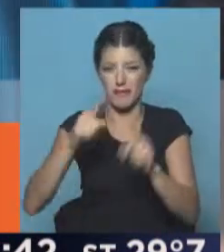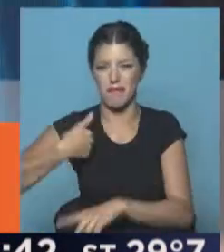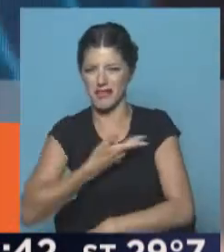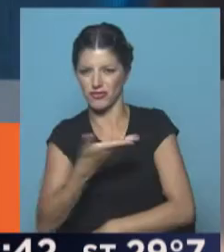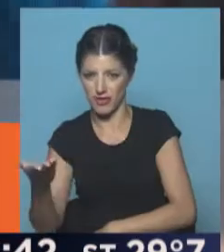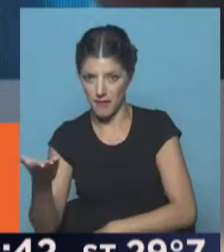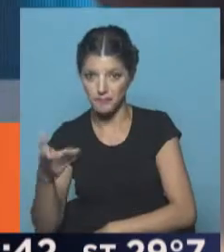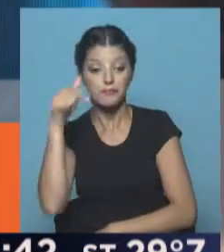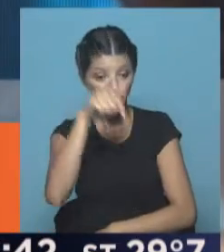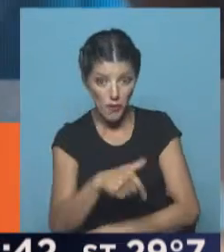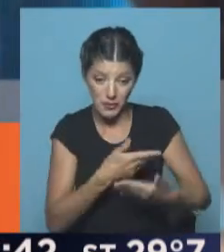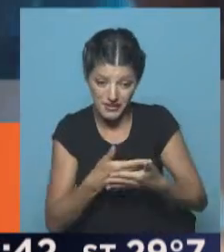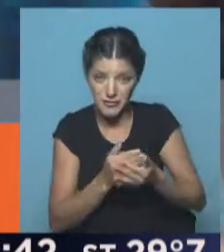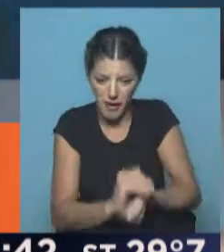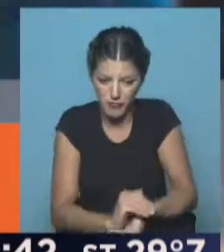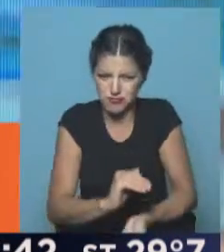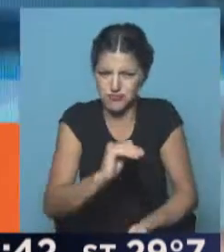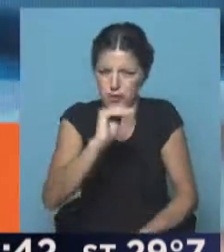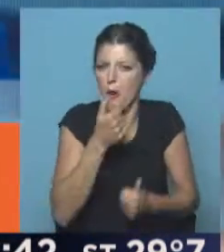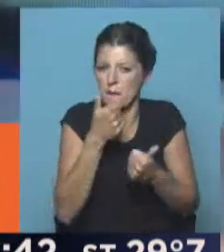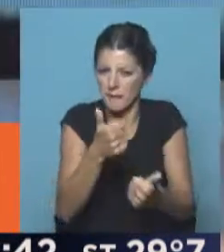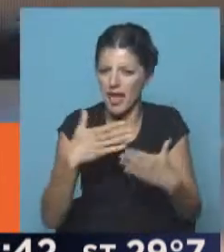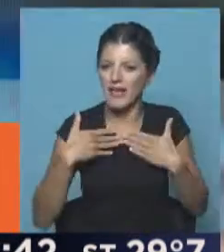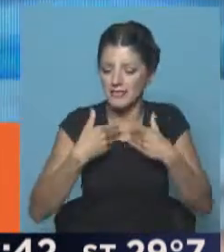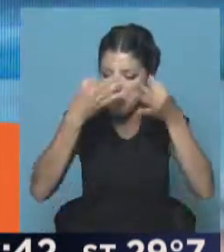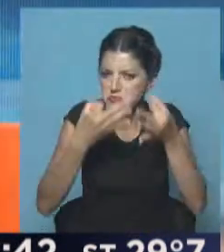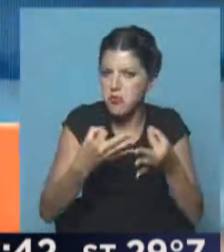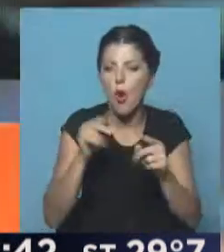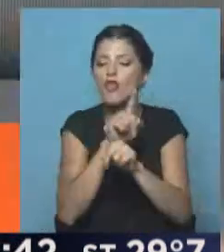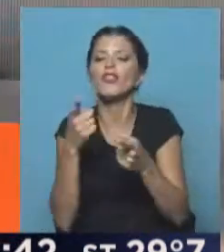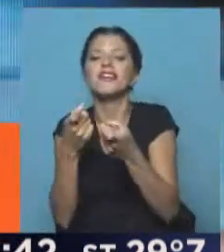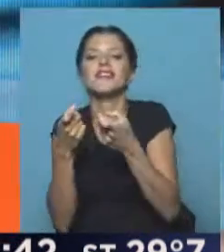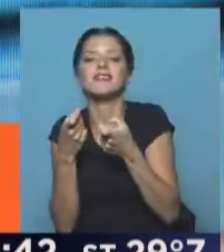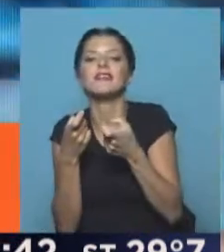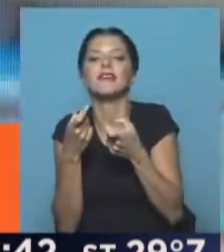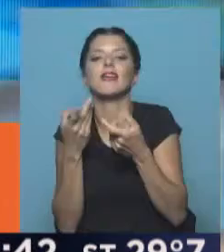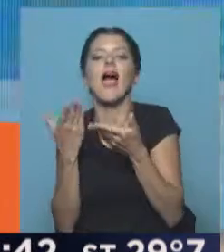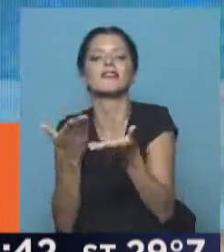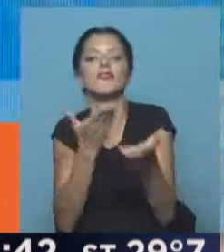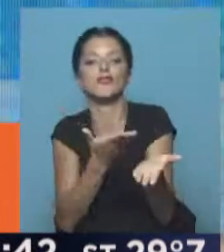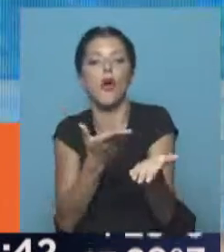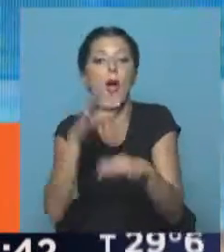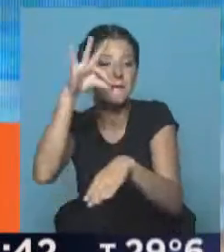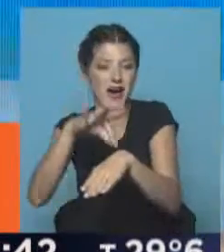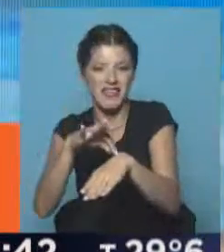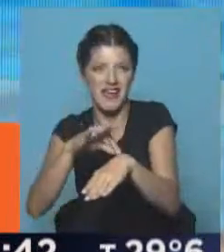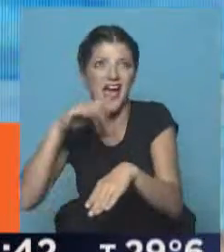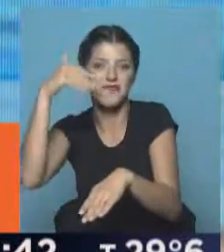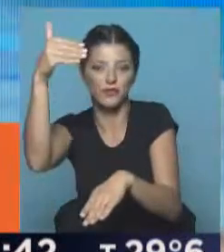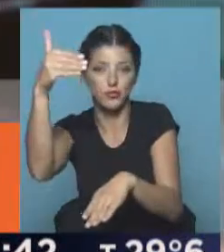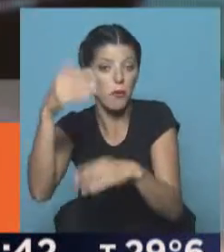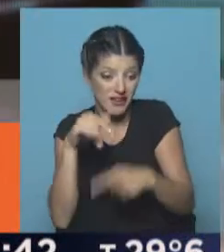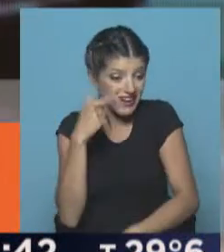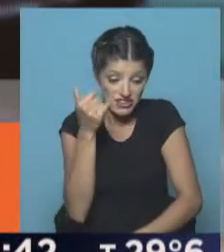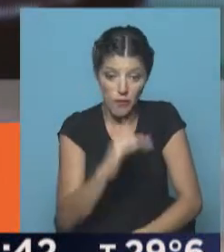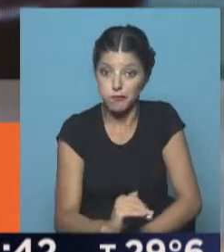chico va a crecer más sano, ese chico no va a necesitar asistencia pública en el futuro, es decir, no va a necesitar médico en el futuro porque va a crecer